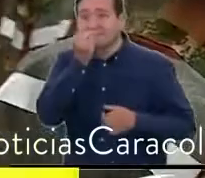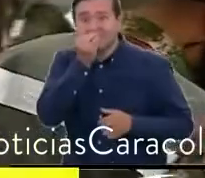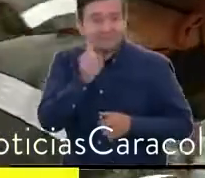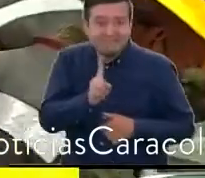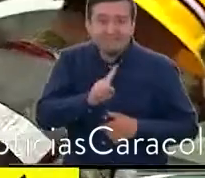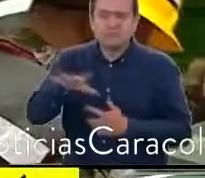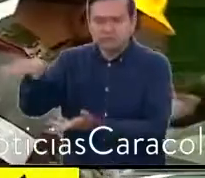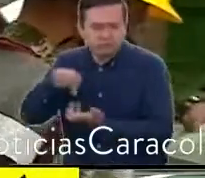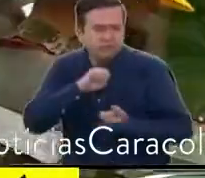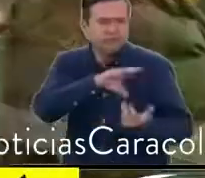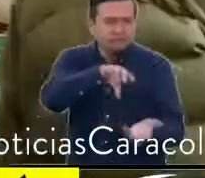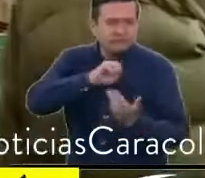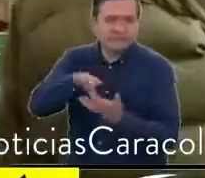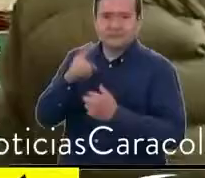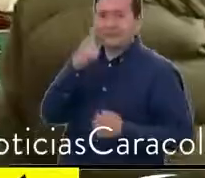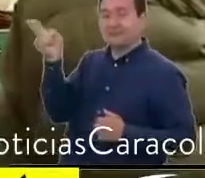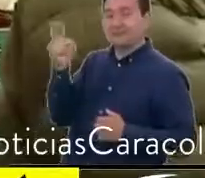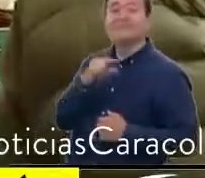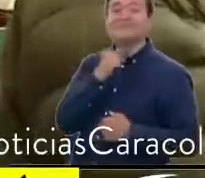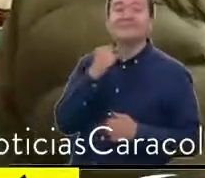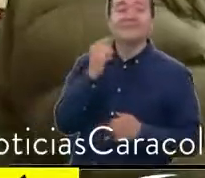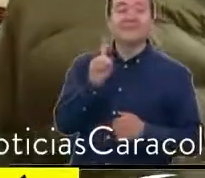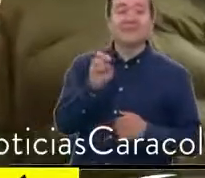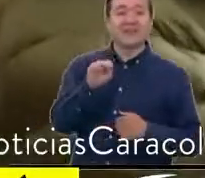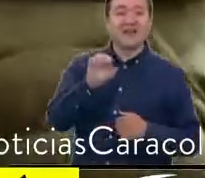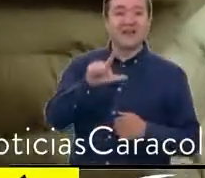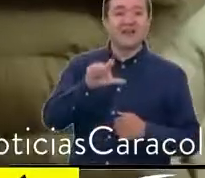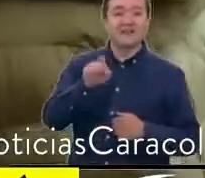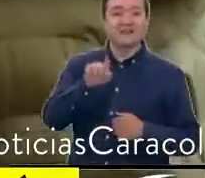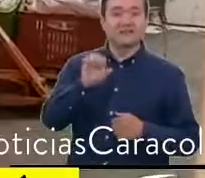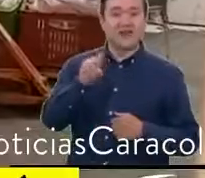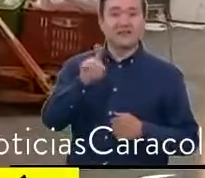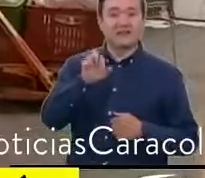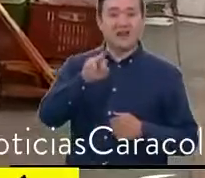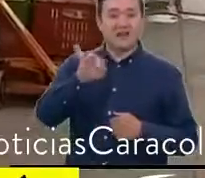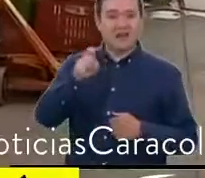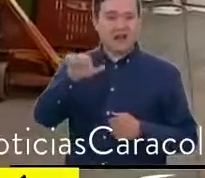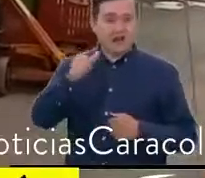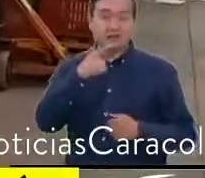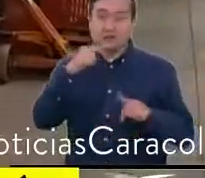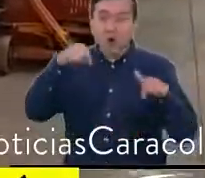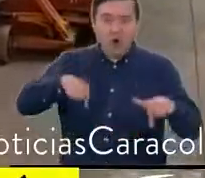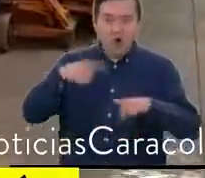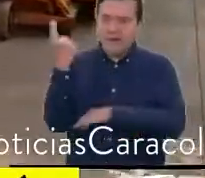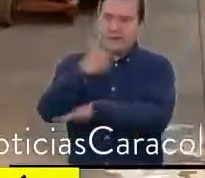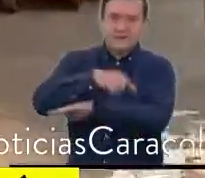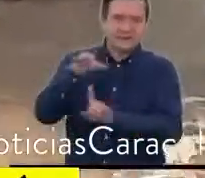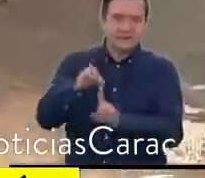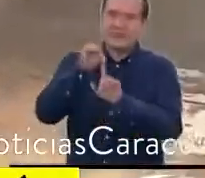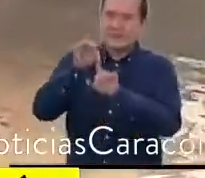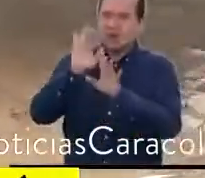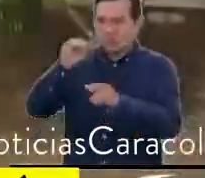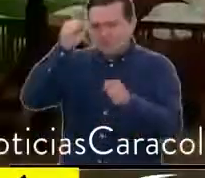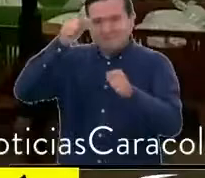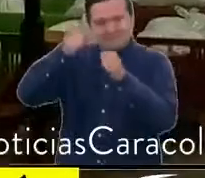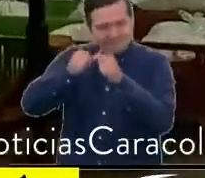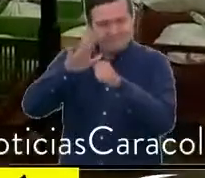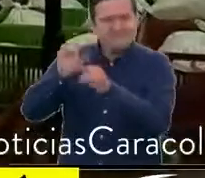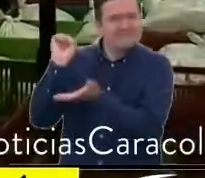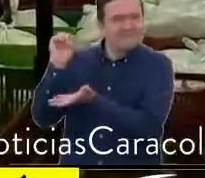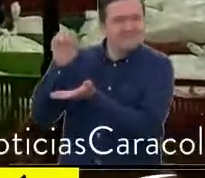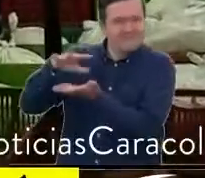Para el padre Daniel Saldarriaga, hoy es un día especial. La conmemoración del Día Mundial de la Alimentación en el Banco de Alimentos deja